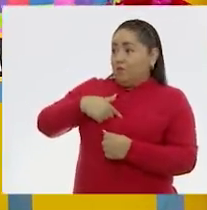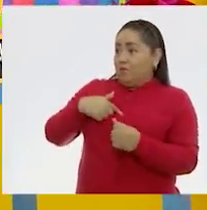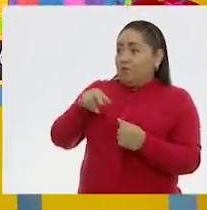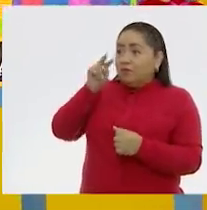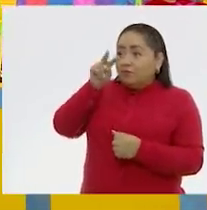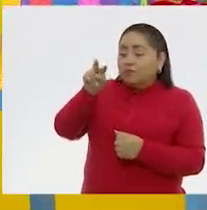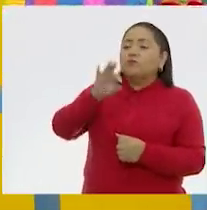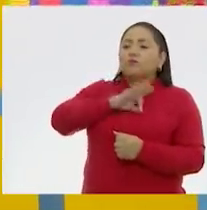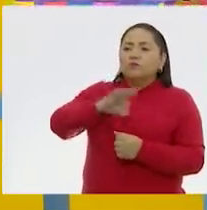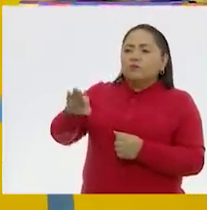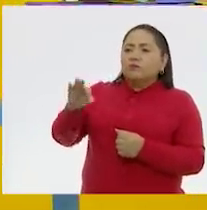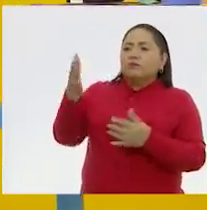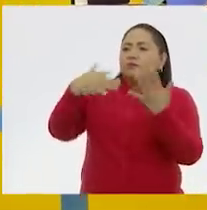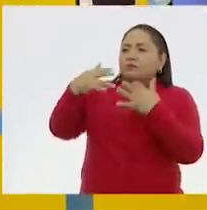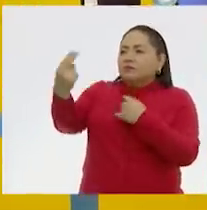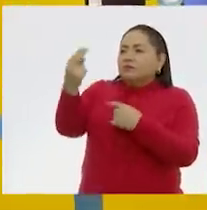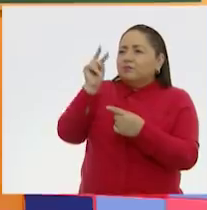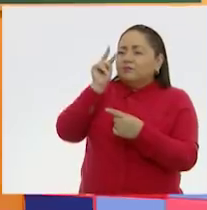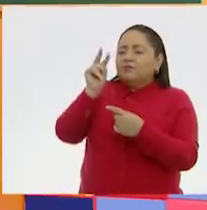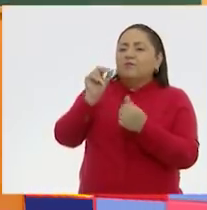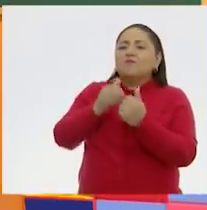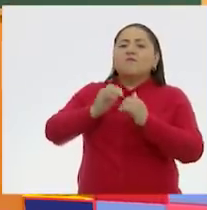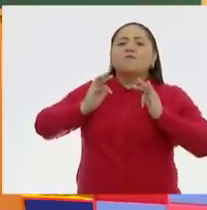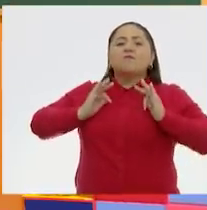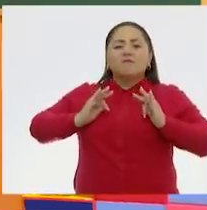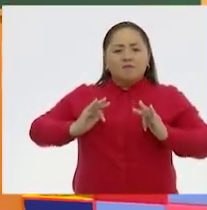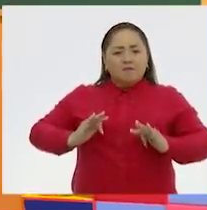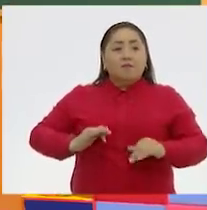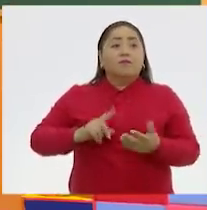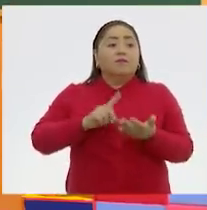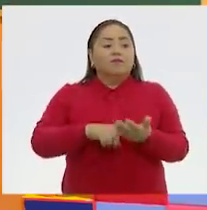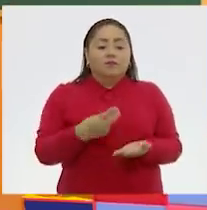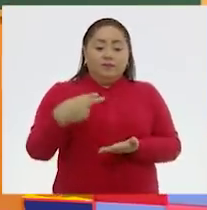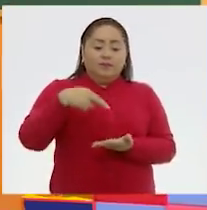puedo escuchar. Paramos y